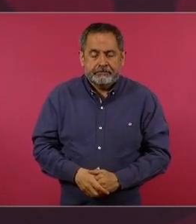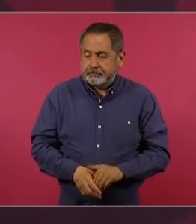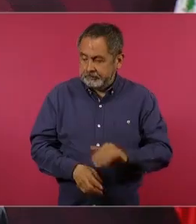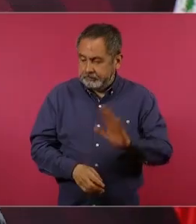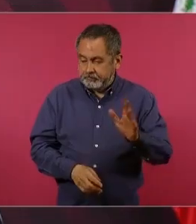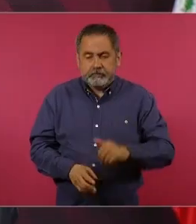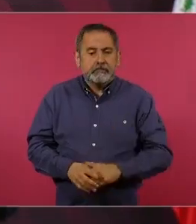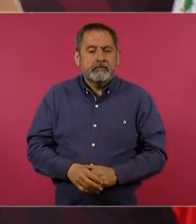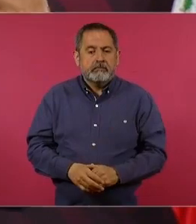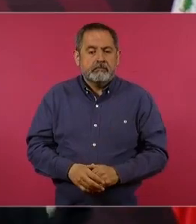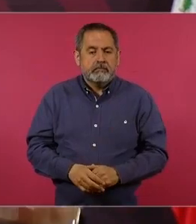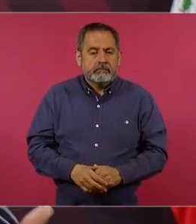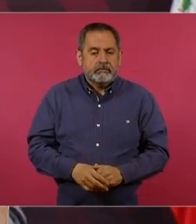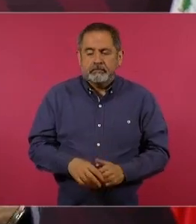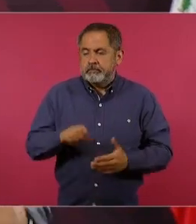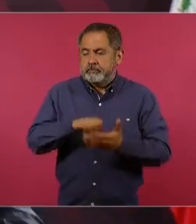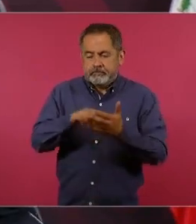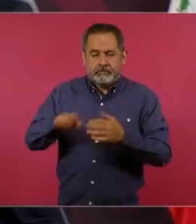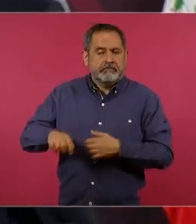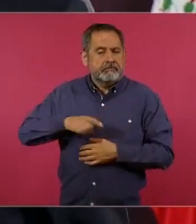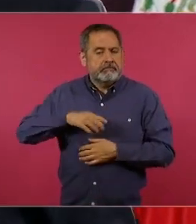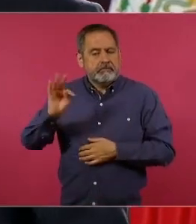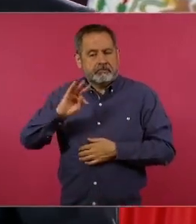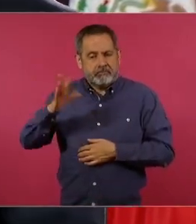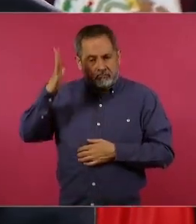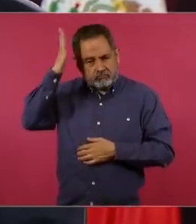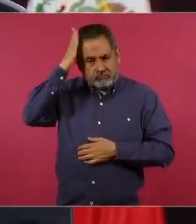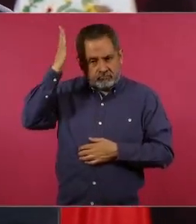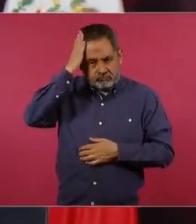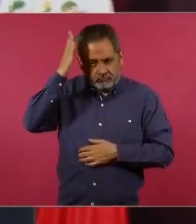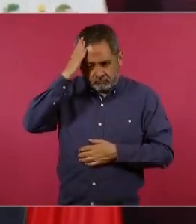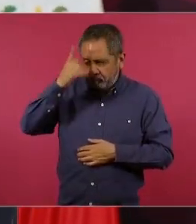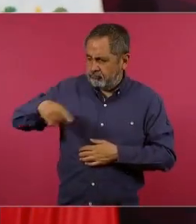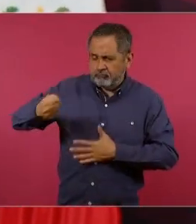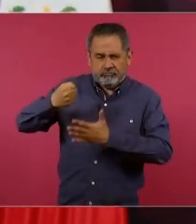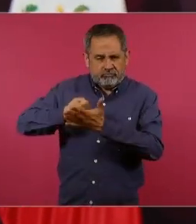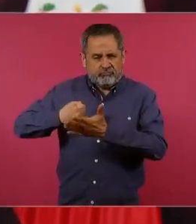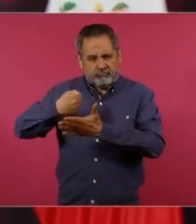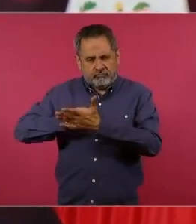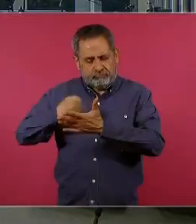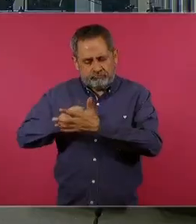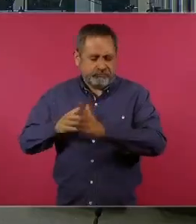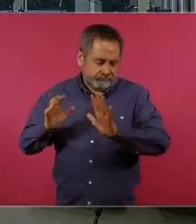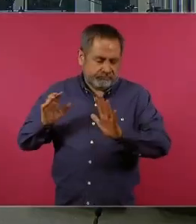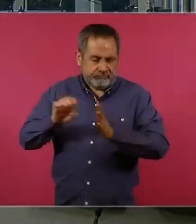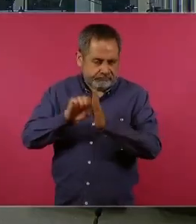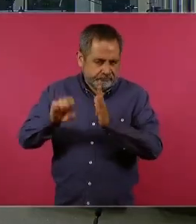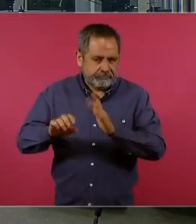Bueno, pero si el líder, el dirigente de un movimiento,